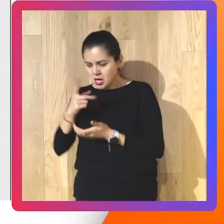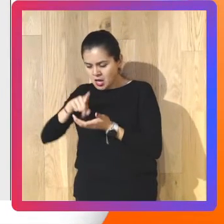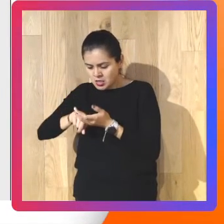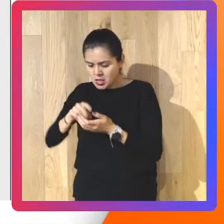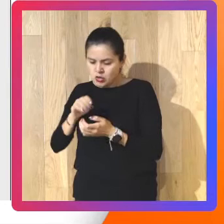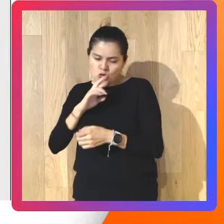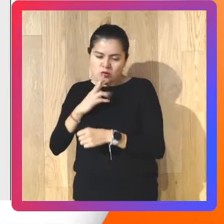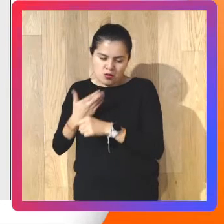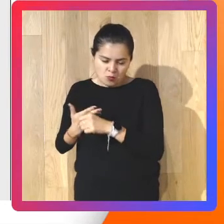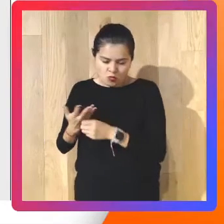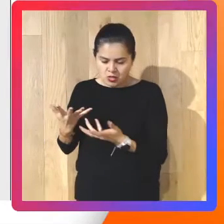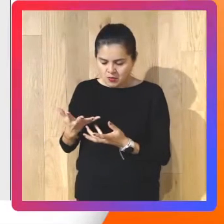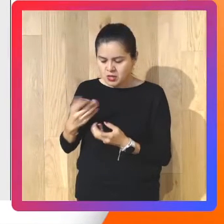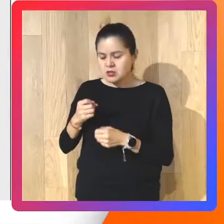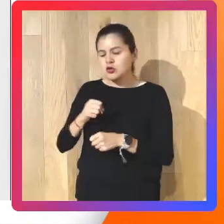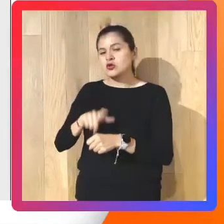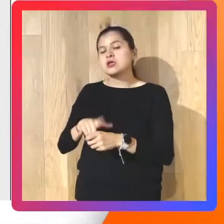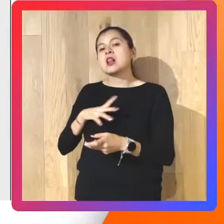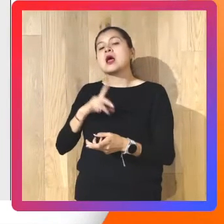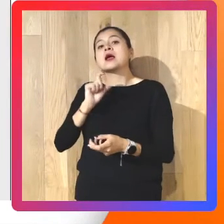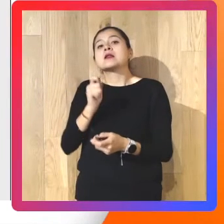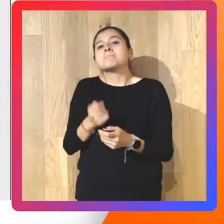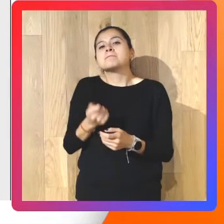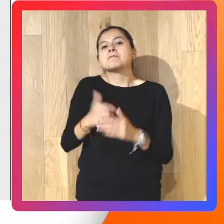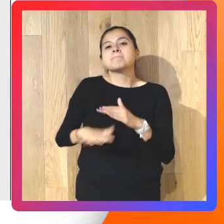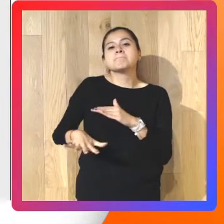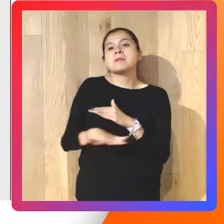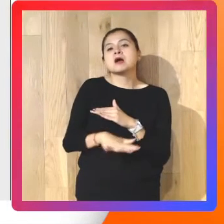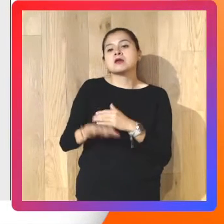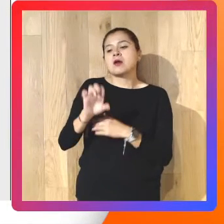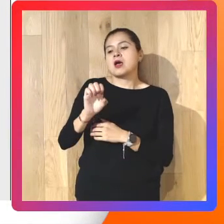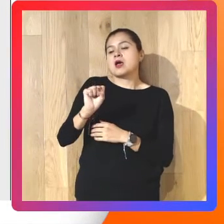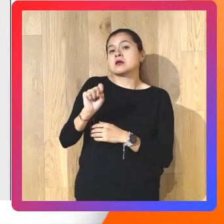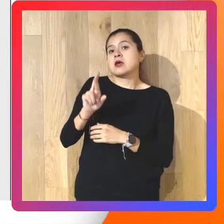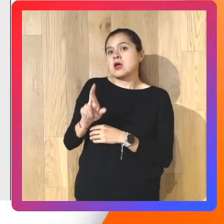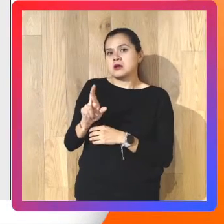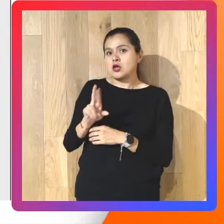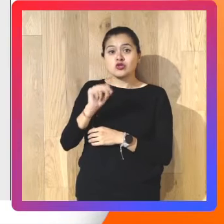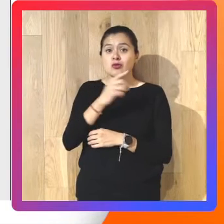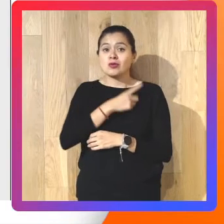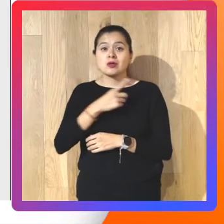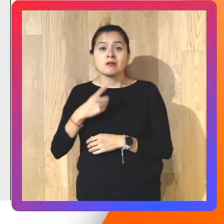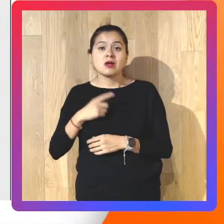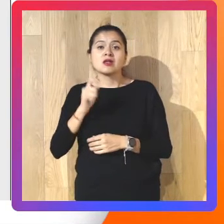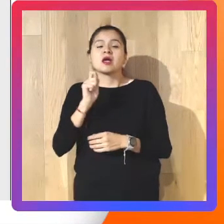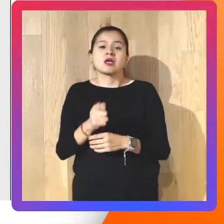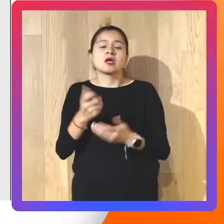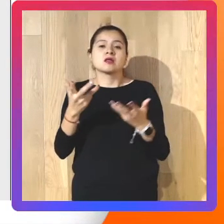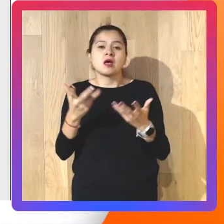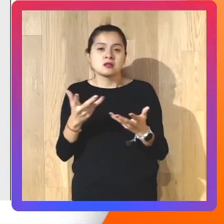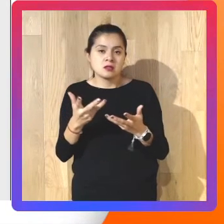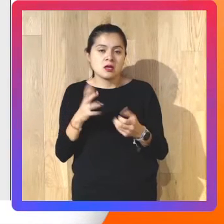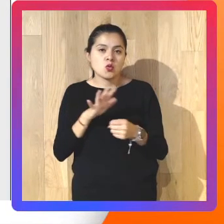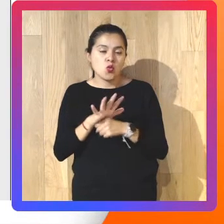lo decía Rogelio de inicio, en general en el tema de responsabilidad social empresarial? No debería de haber, ya se ha